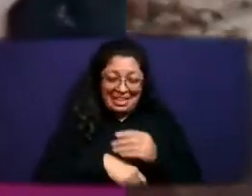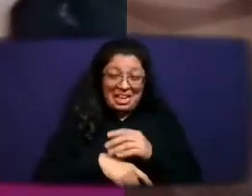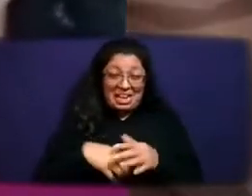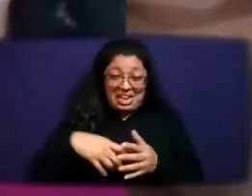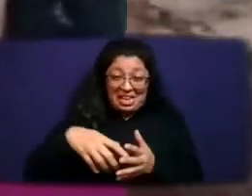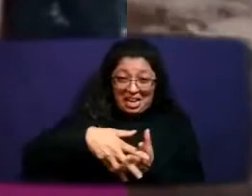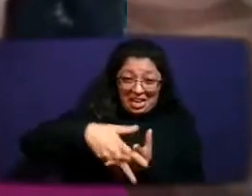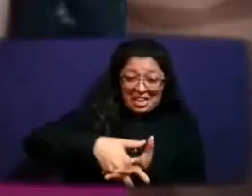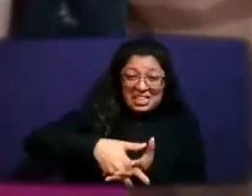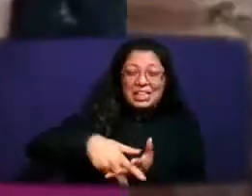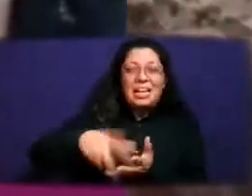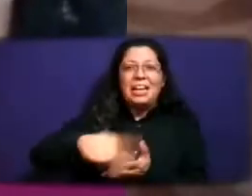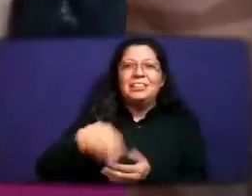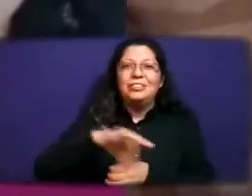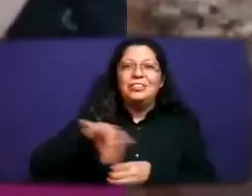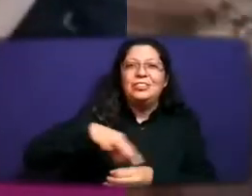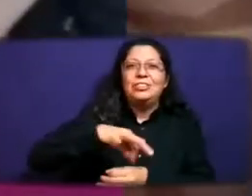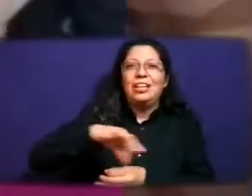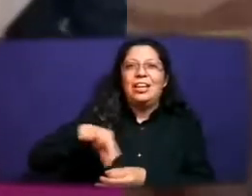té,